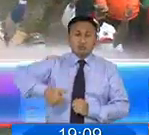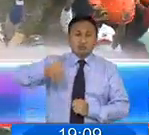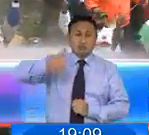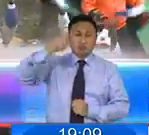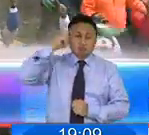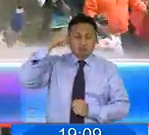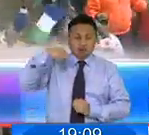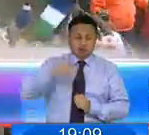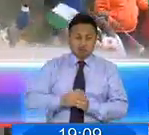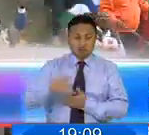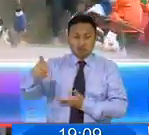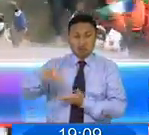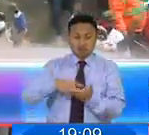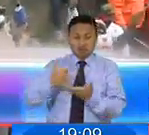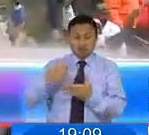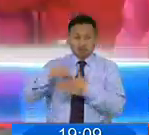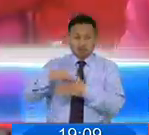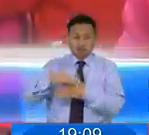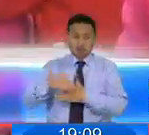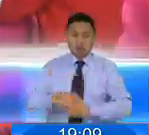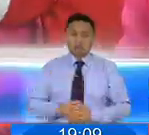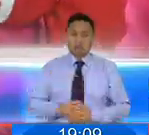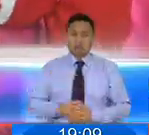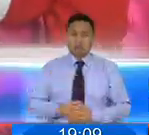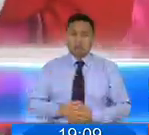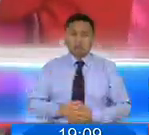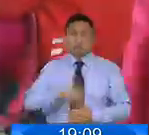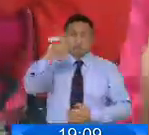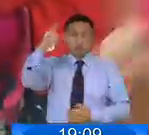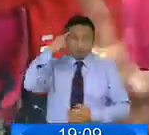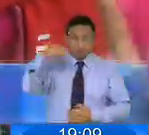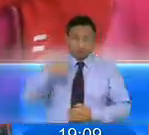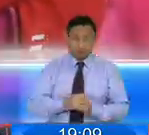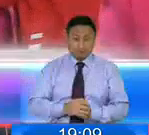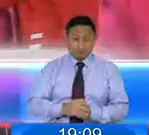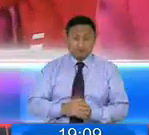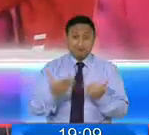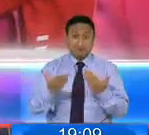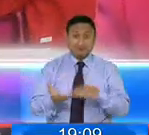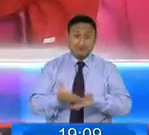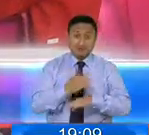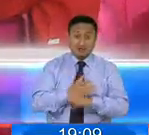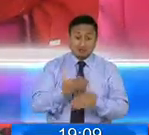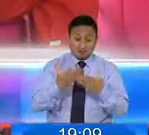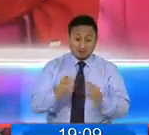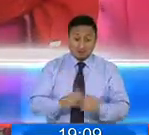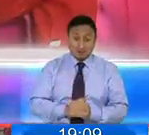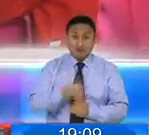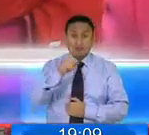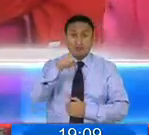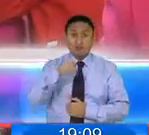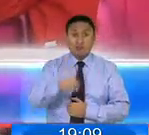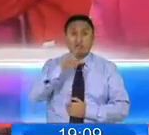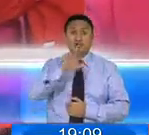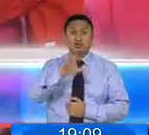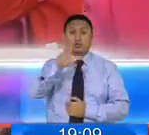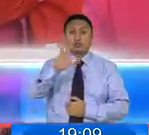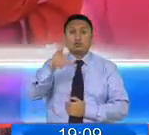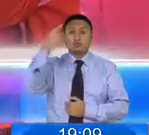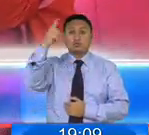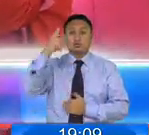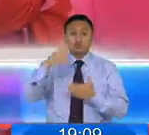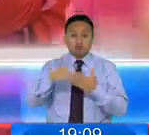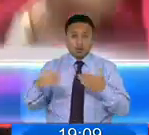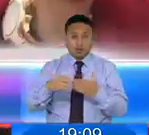el pago de las asignaciones pendientes. Demandar del gobierno que antes que se vaya, cubra los 1.053 millones